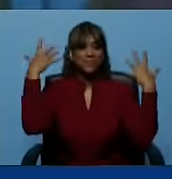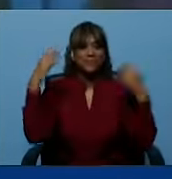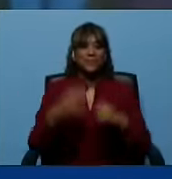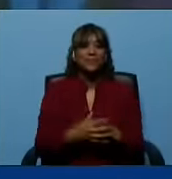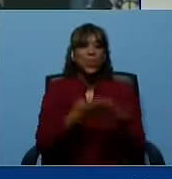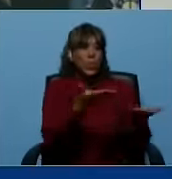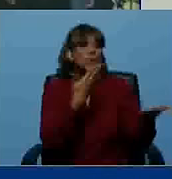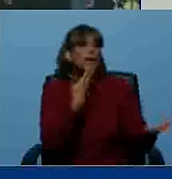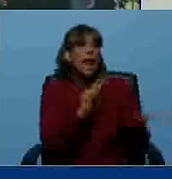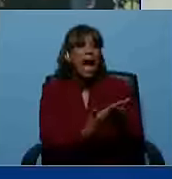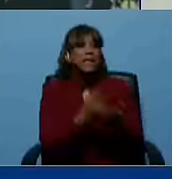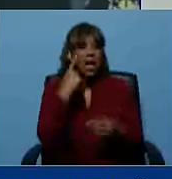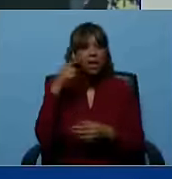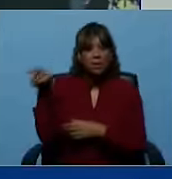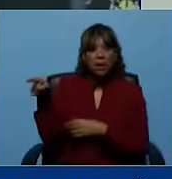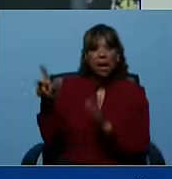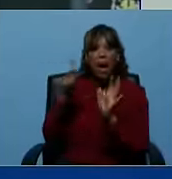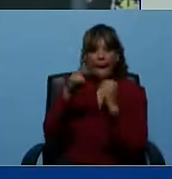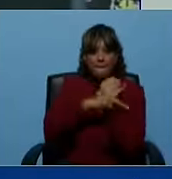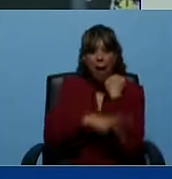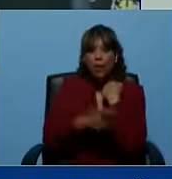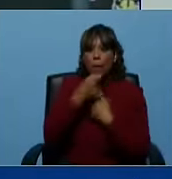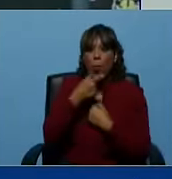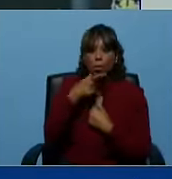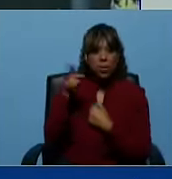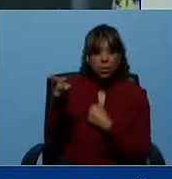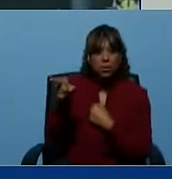Gracias, mira qué parque, ese parque se ve bello.